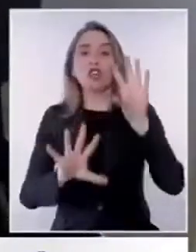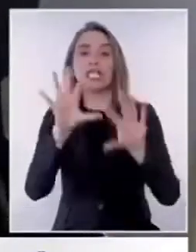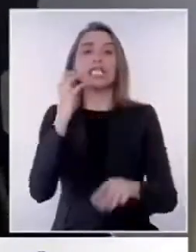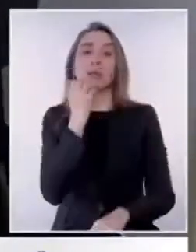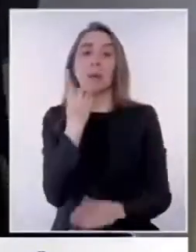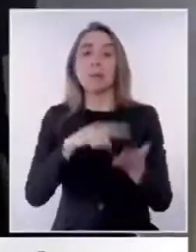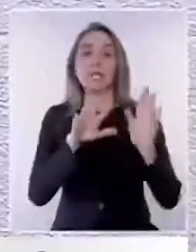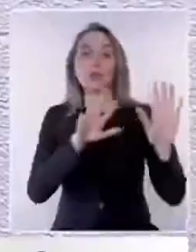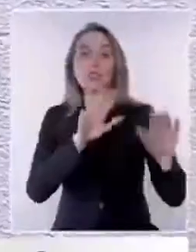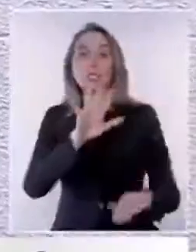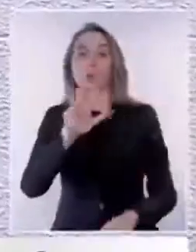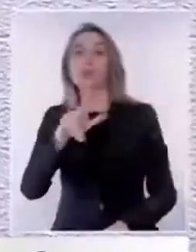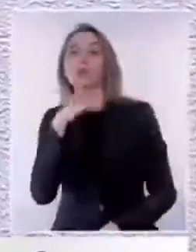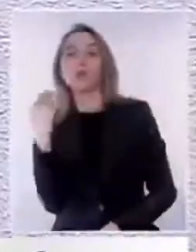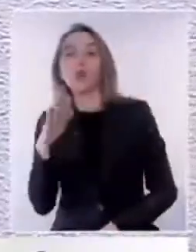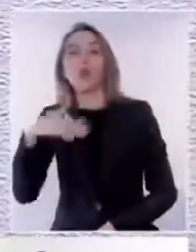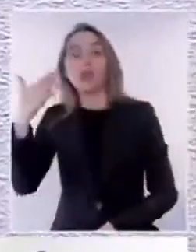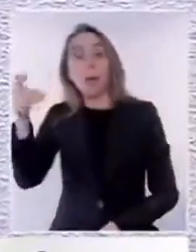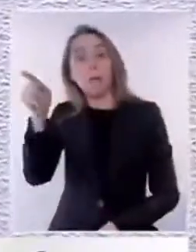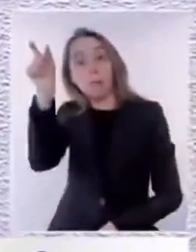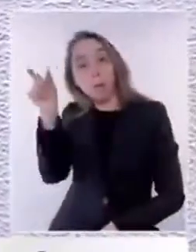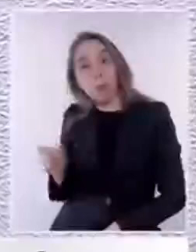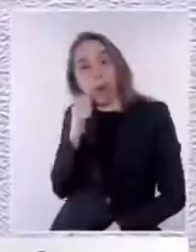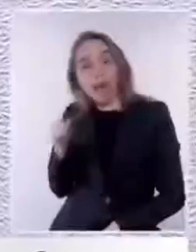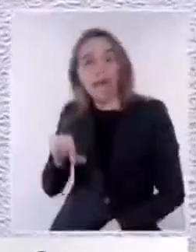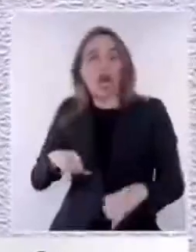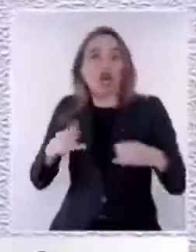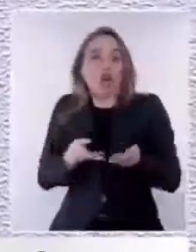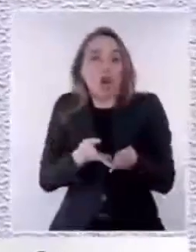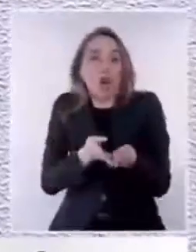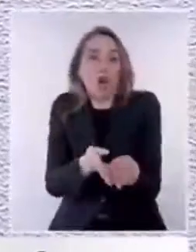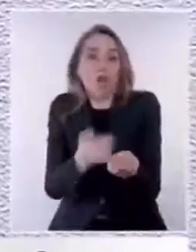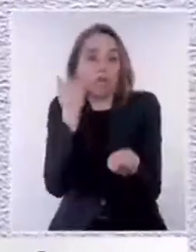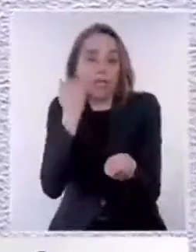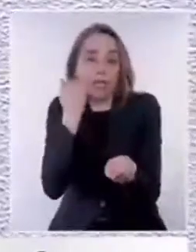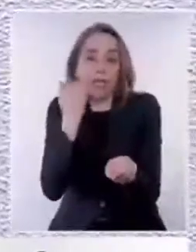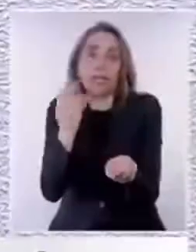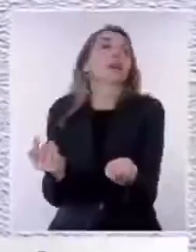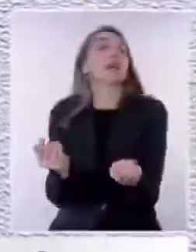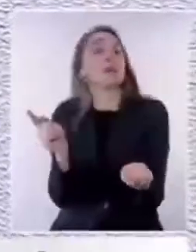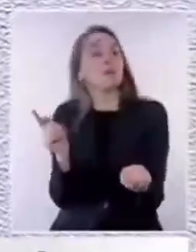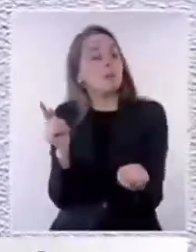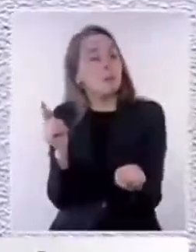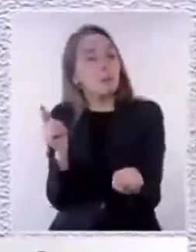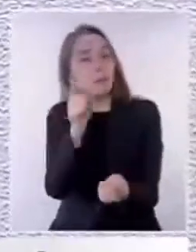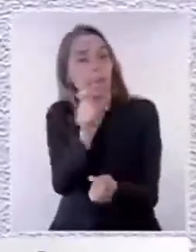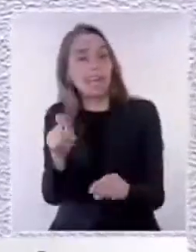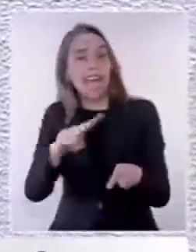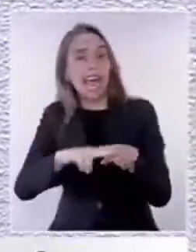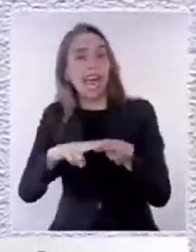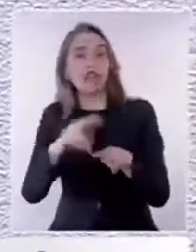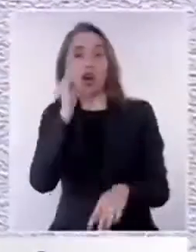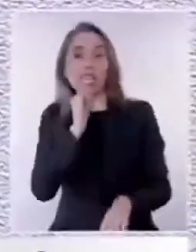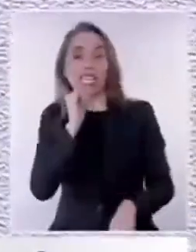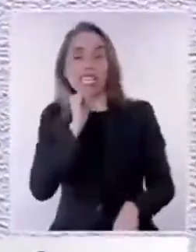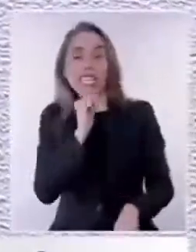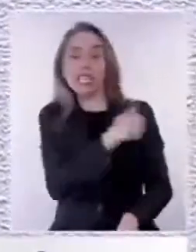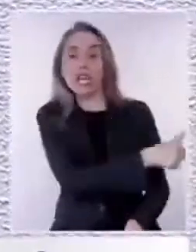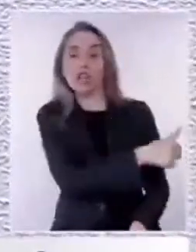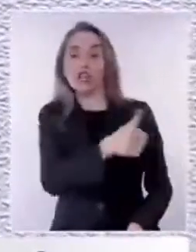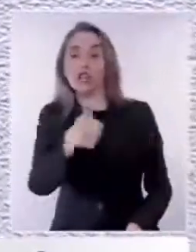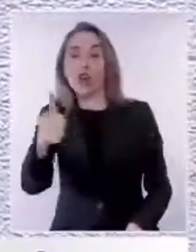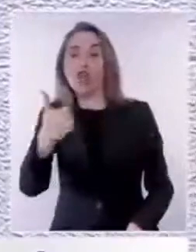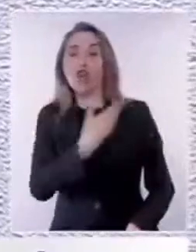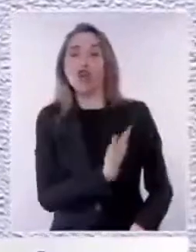58, y él vino, porque él después, a todos los héroes de Iquique, hubo un